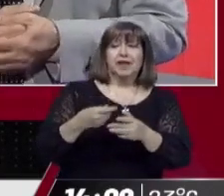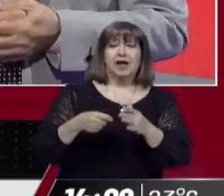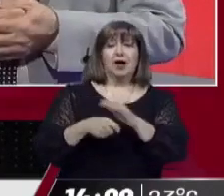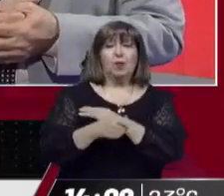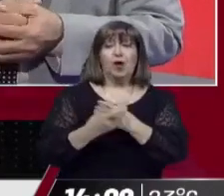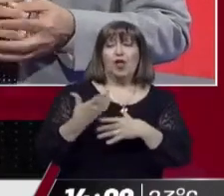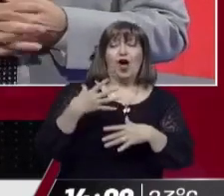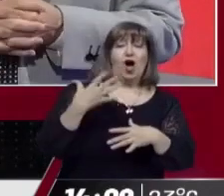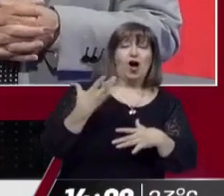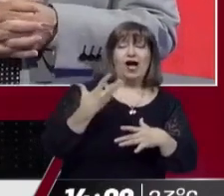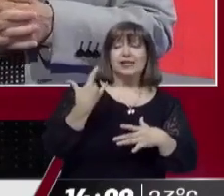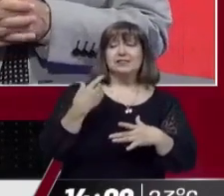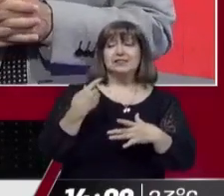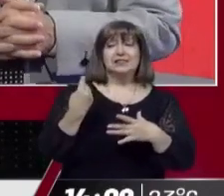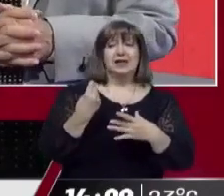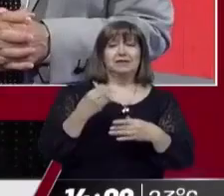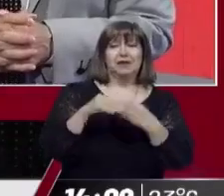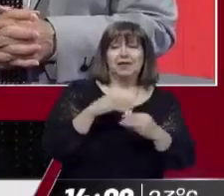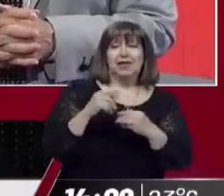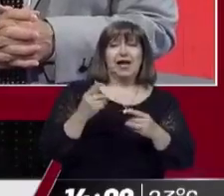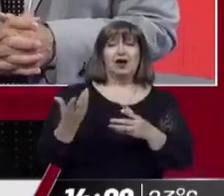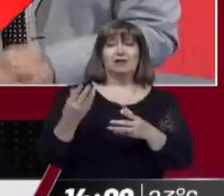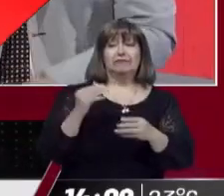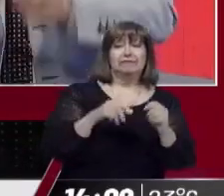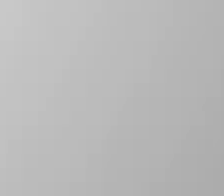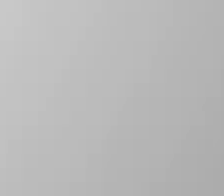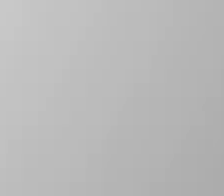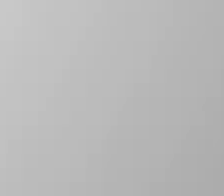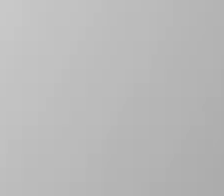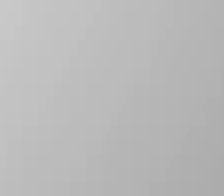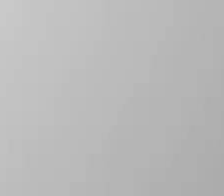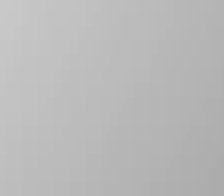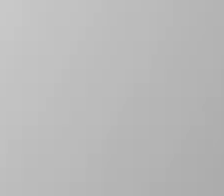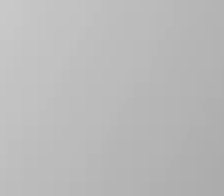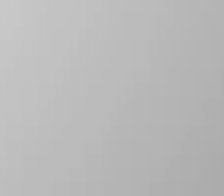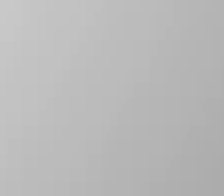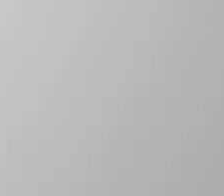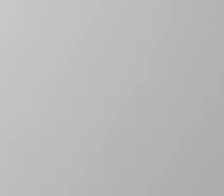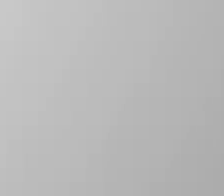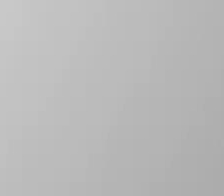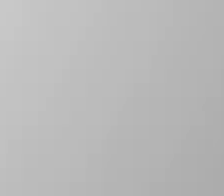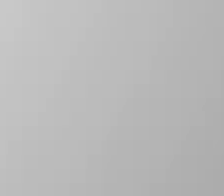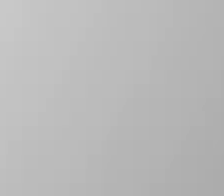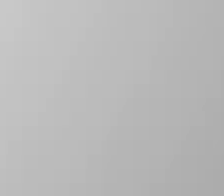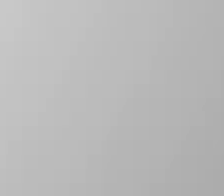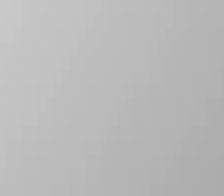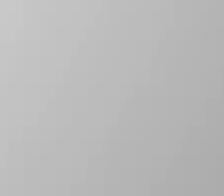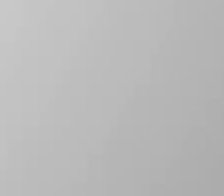Bueno, ¿cuántas cosas hay que transparentar en la República Argentina para que cambie el país?